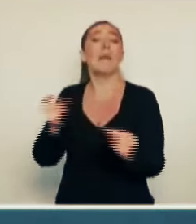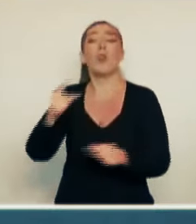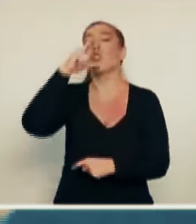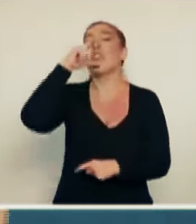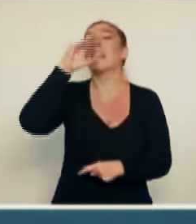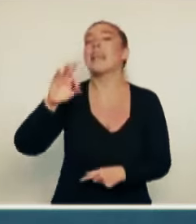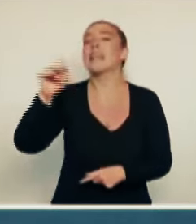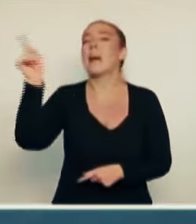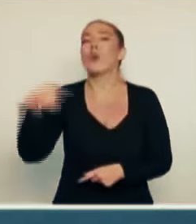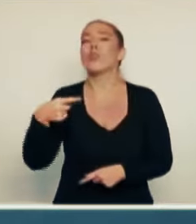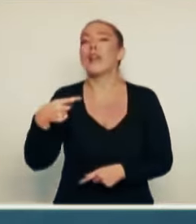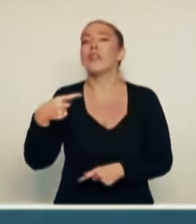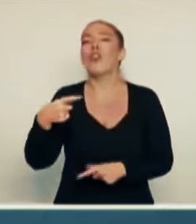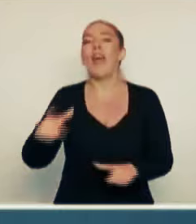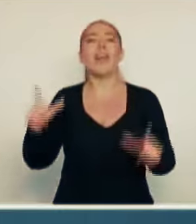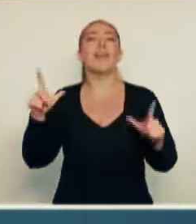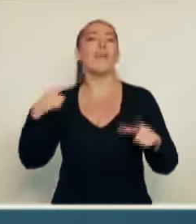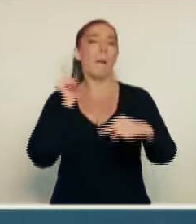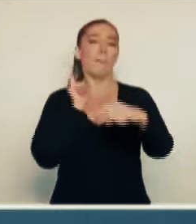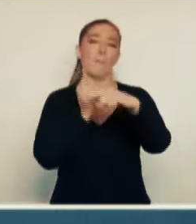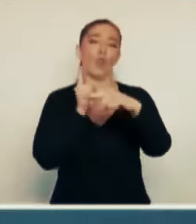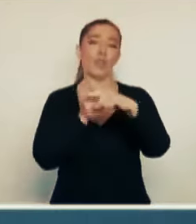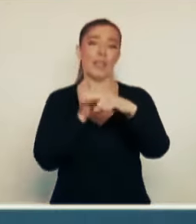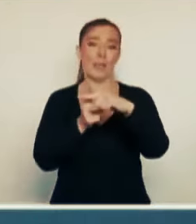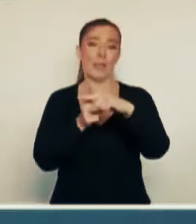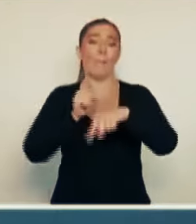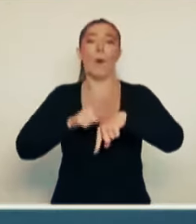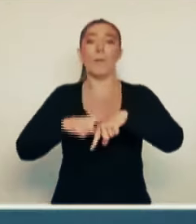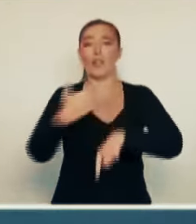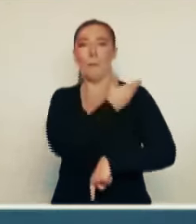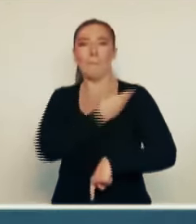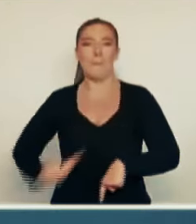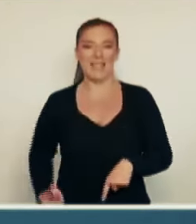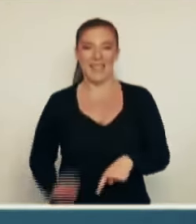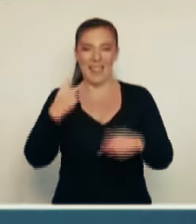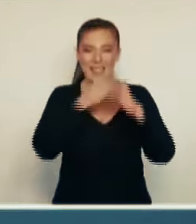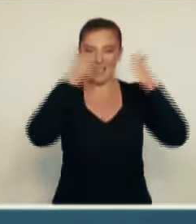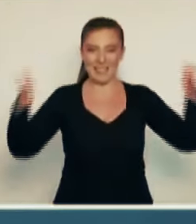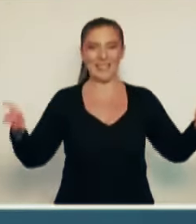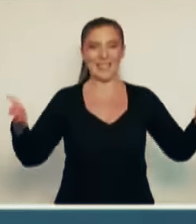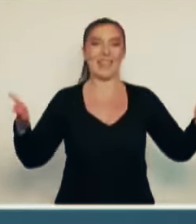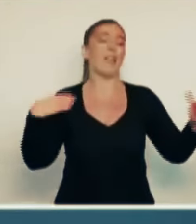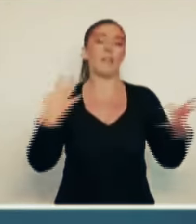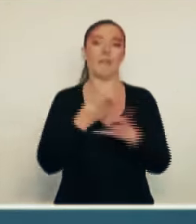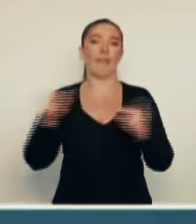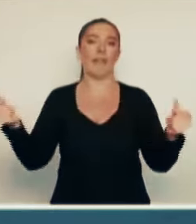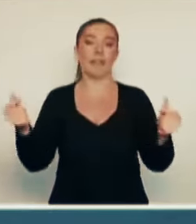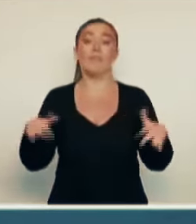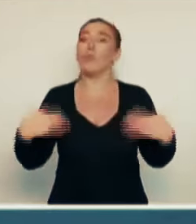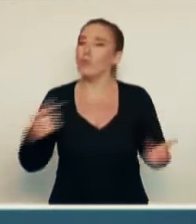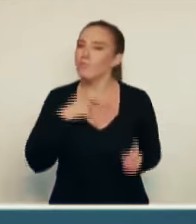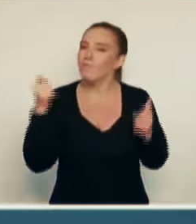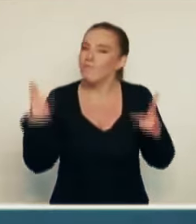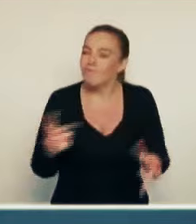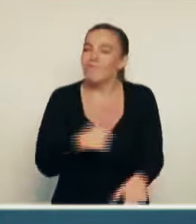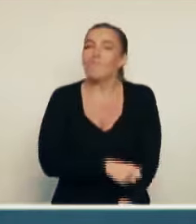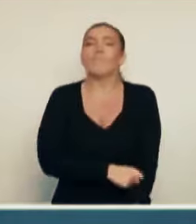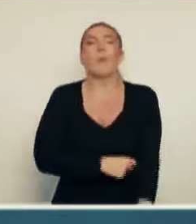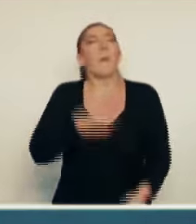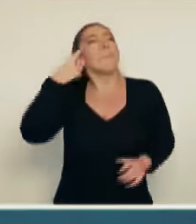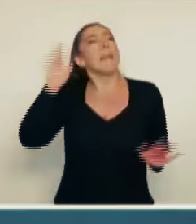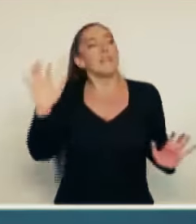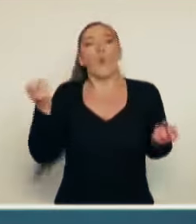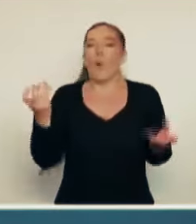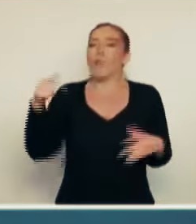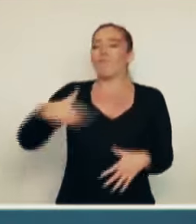finalizó la primera presidencia. Pero quería decirles que entonces uno piensa, bueno,